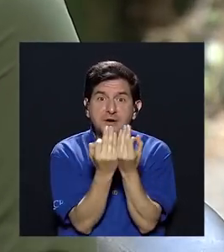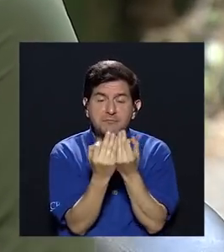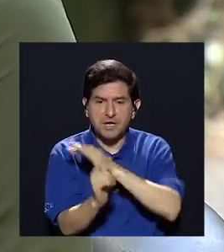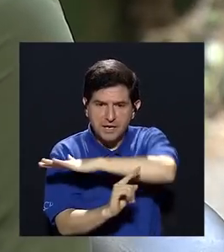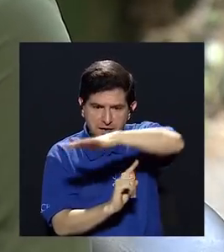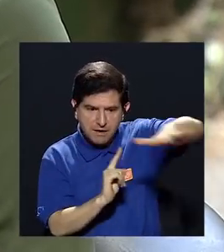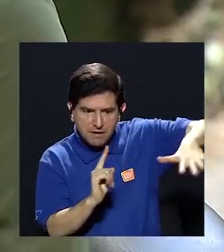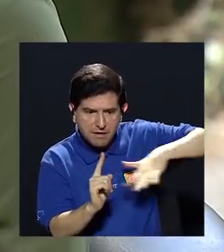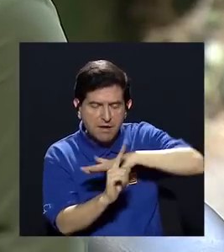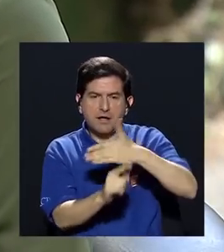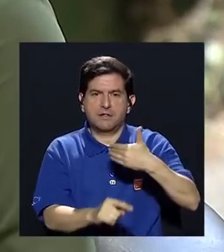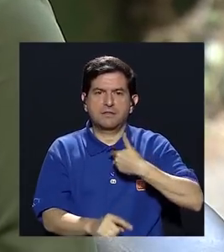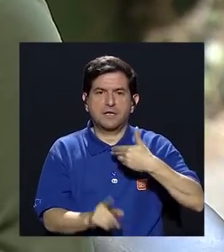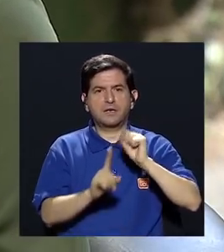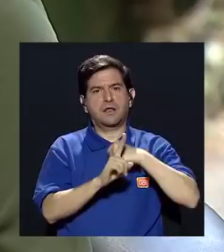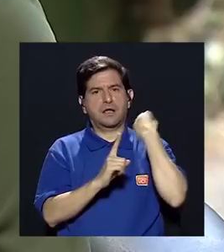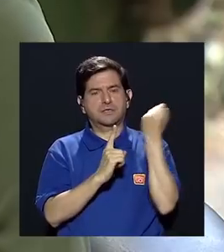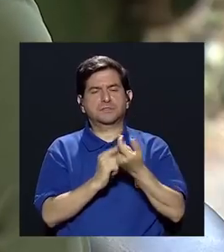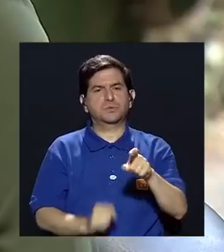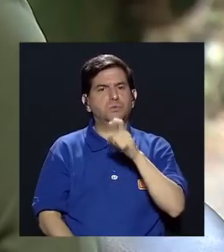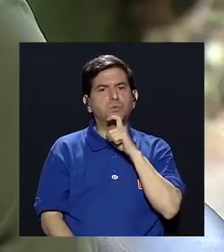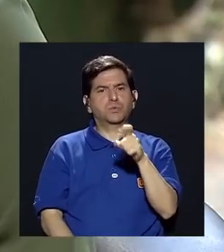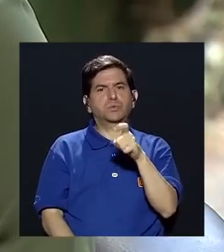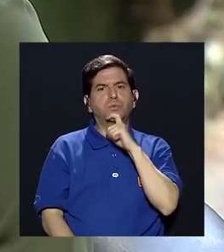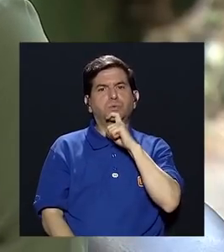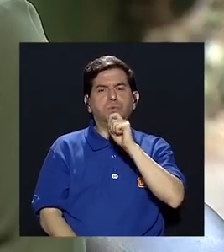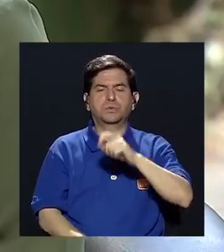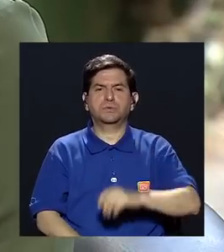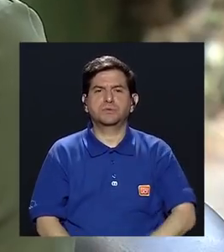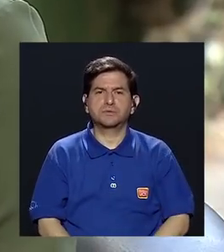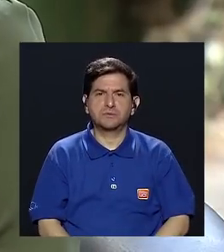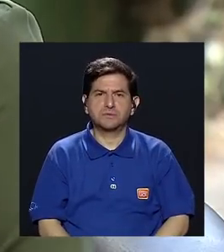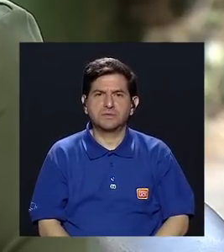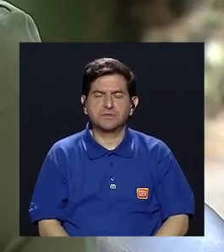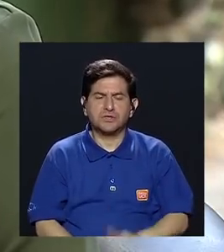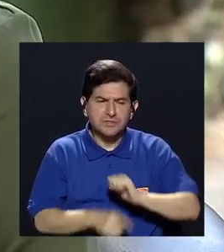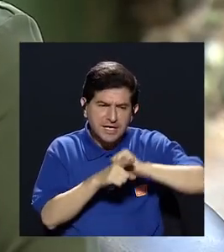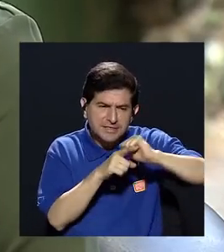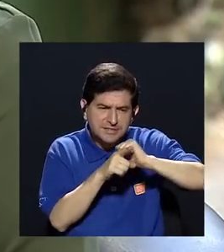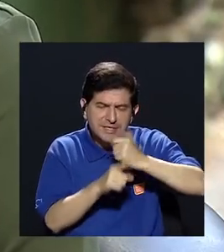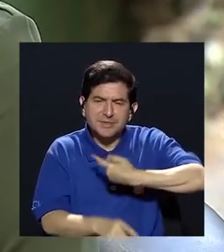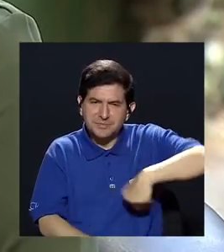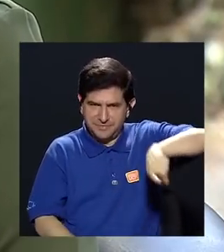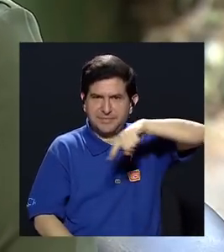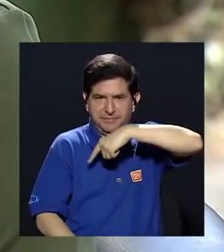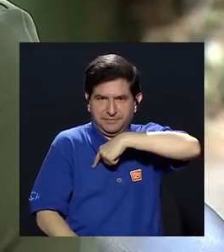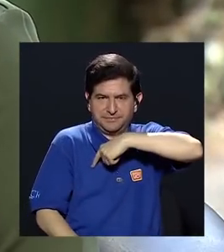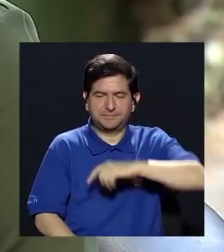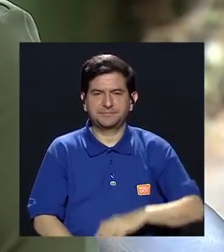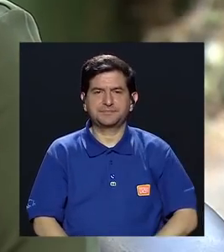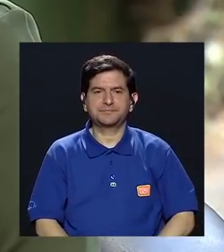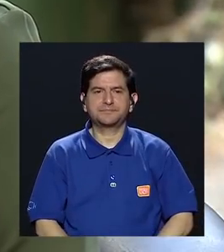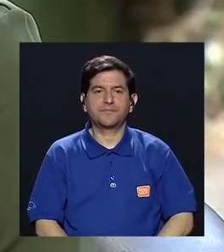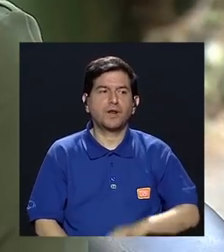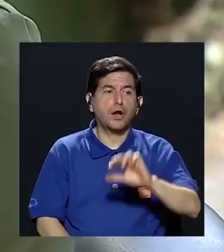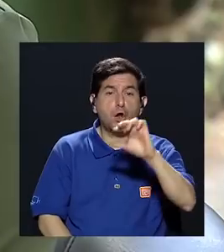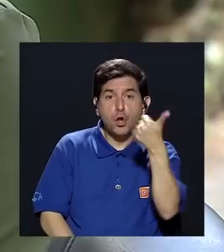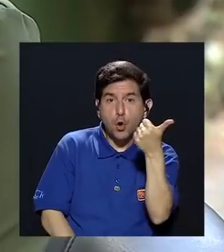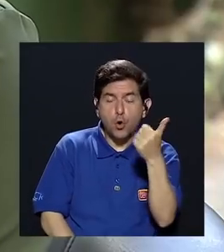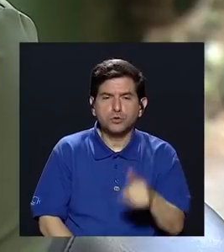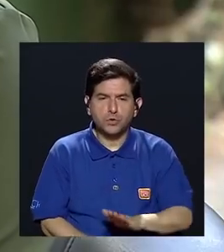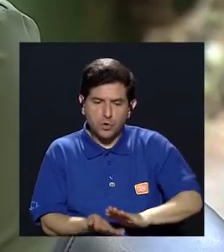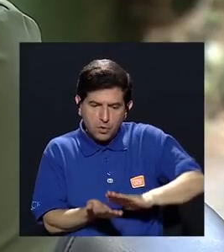su entorno pues tienen también condiciones muy difíciles. Entonces capacitarnos nosotros. Lo otro